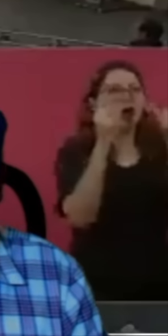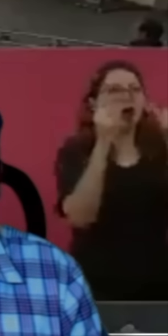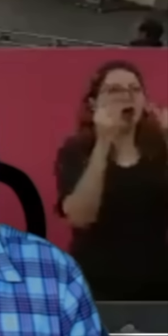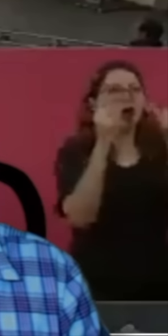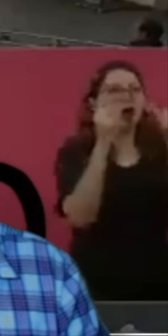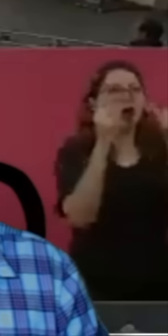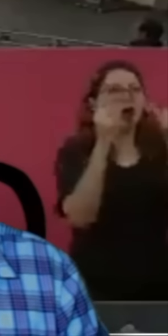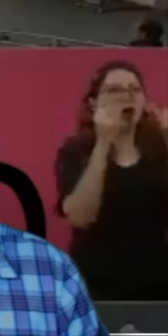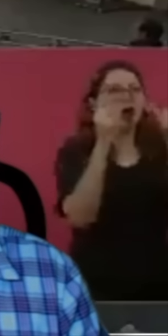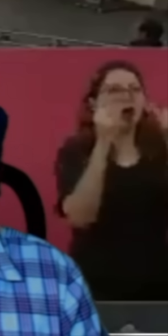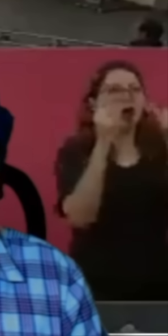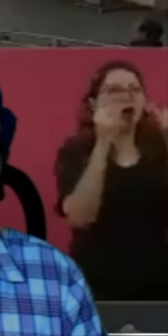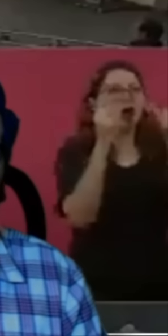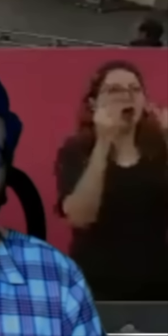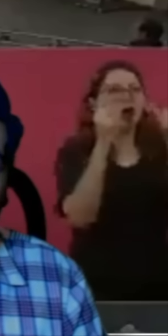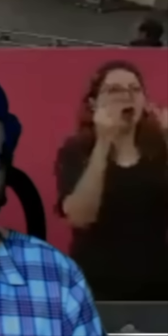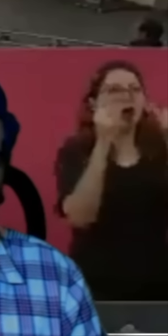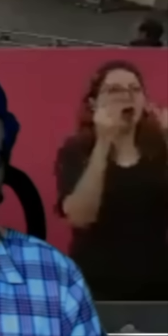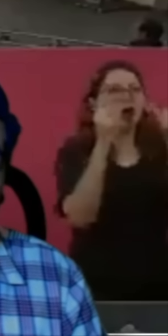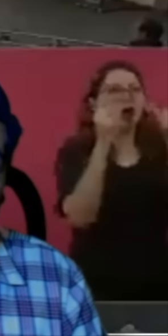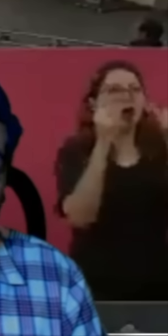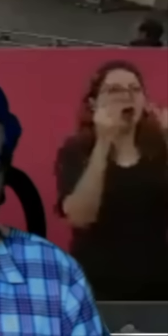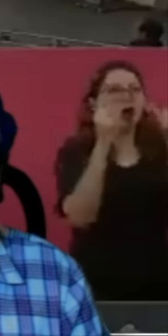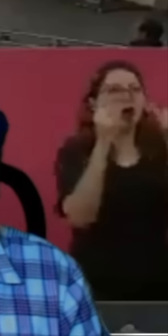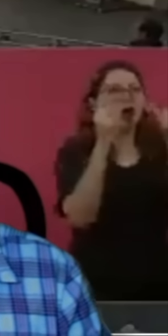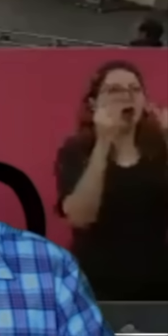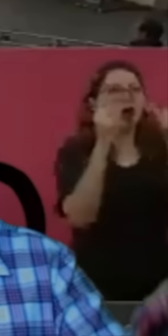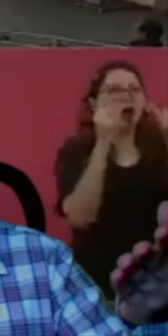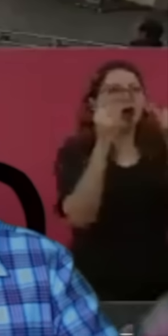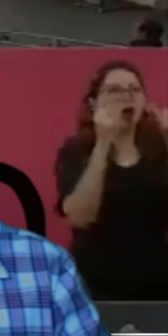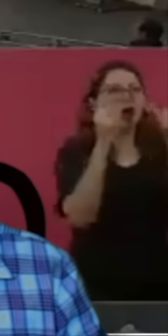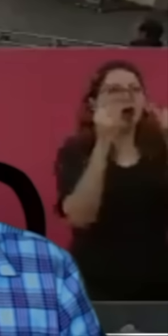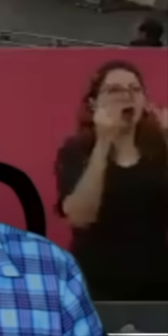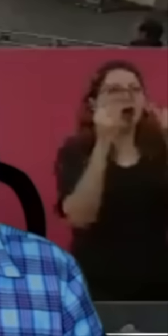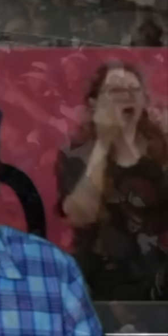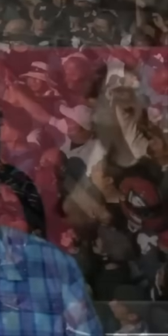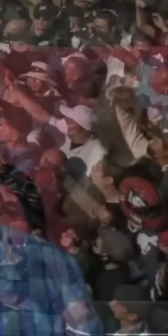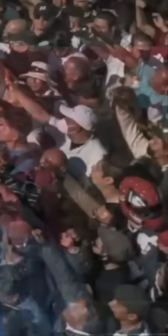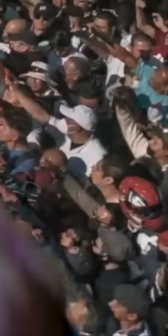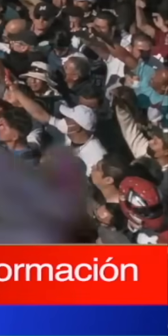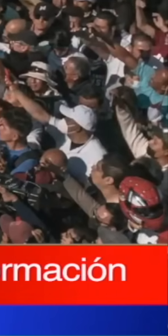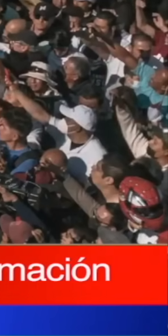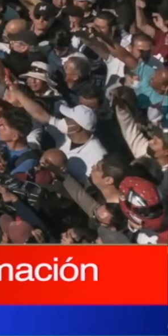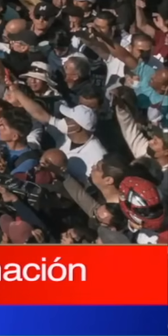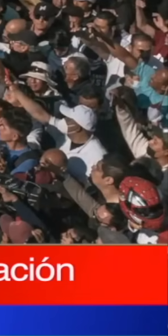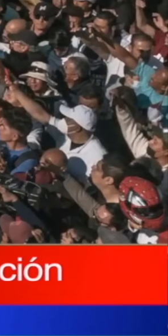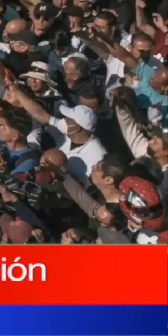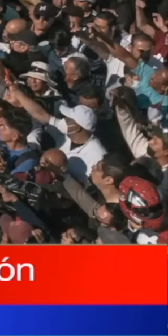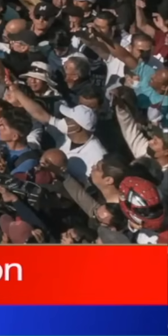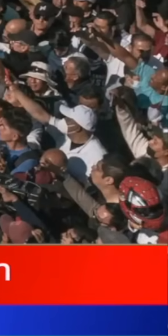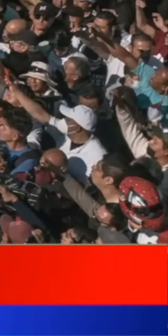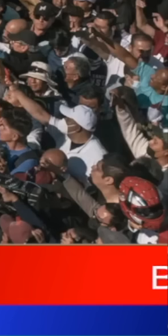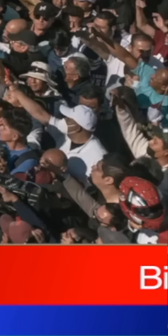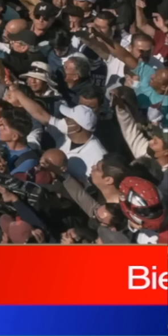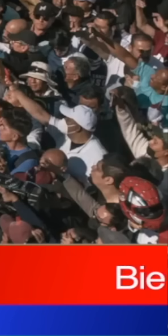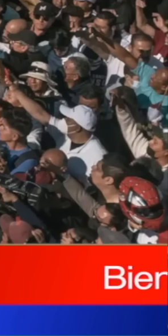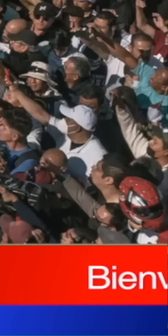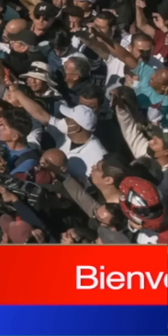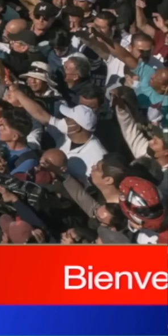mientras ellos una y otra vez quieren socavar al gobierno de México, pues vean, el pueblo sigue respaldando al